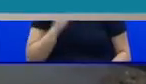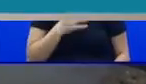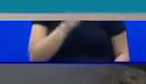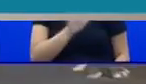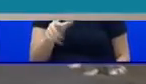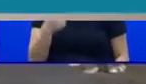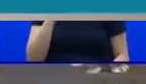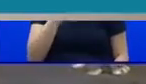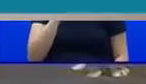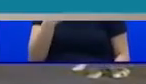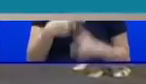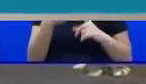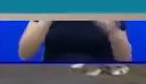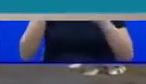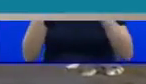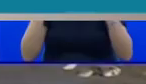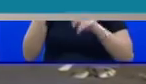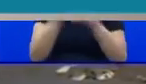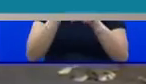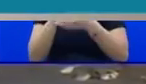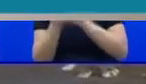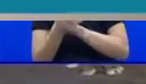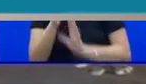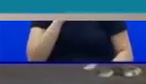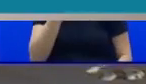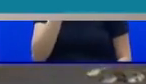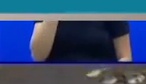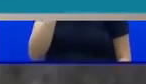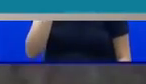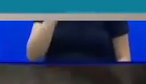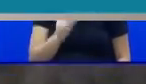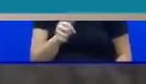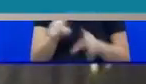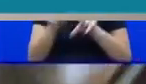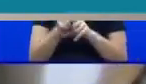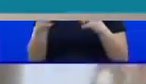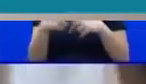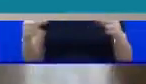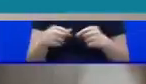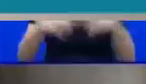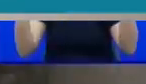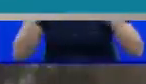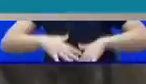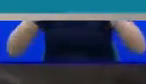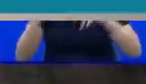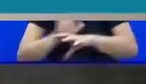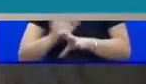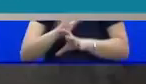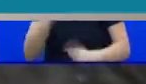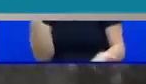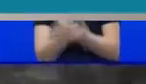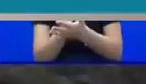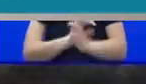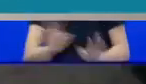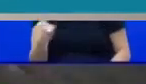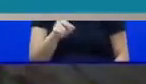la evacuación de casi 6 millones de ciudadanos. Imagínense lo que es eso. ¿Movilizar 6 millones de personas? Bueno, es que los